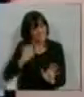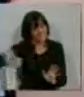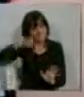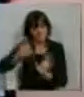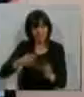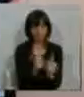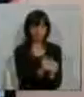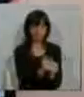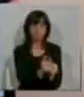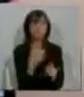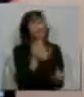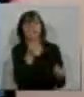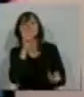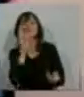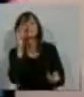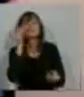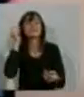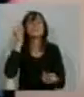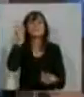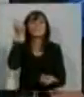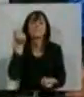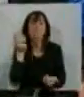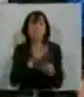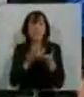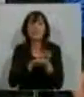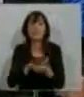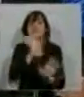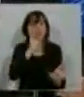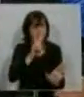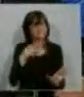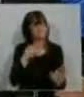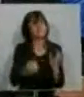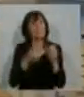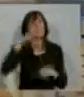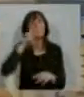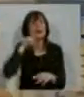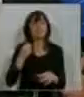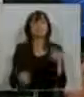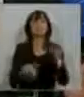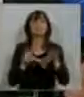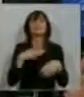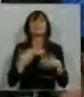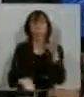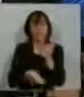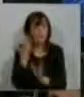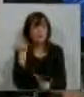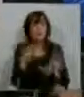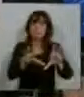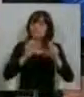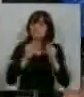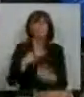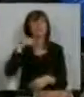innovadora? Ah, la idea innovadora, sí. Yo me levanto muy temprano en la mañana, la casa está en silencio. ¿Sí? Sí. La señora que me cuida duerme, mi hijo está